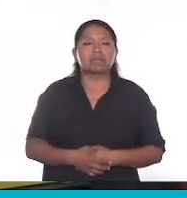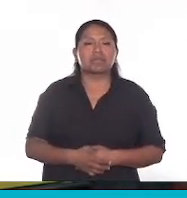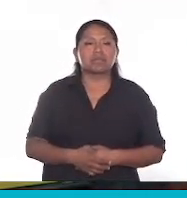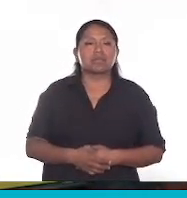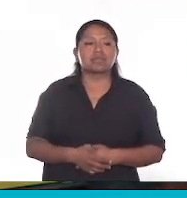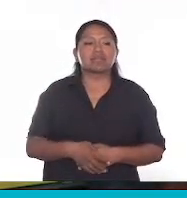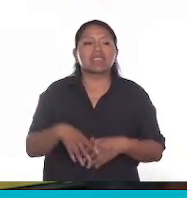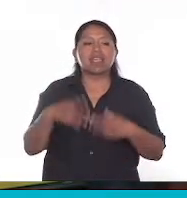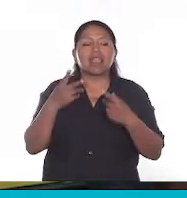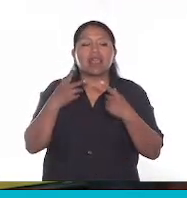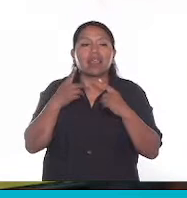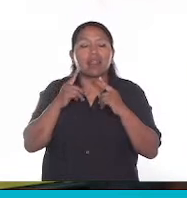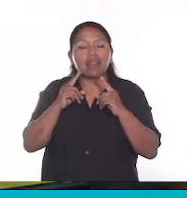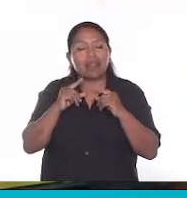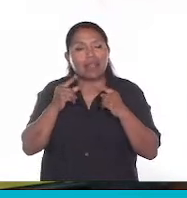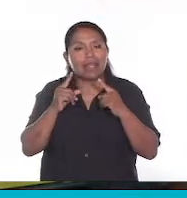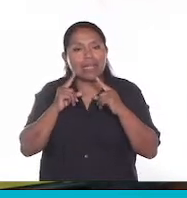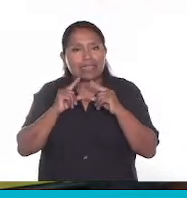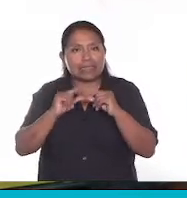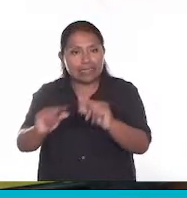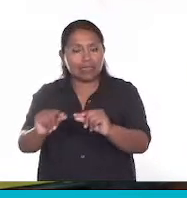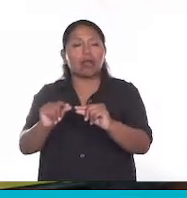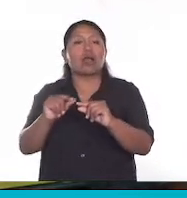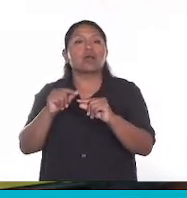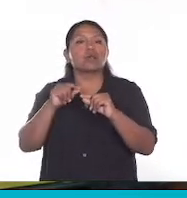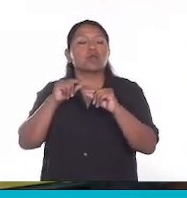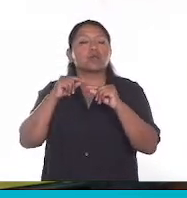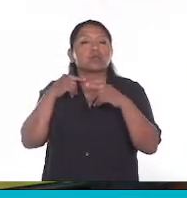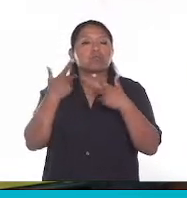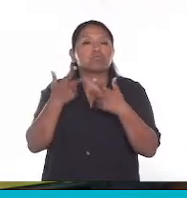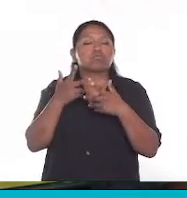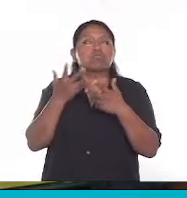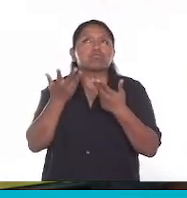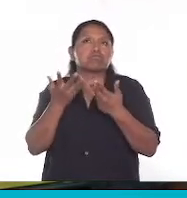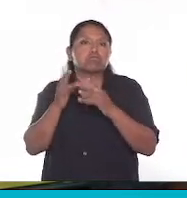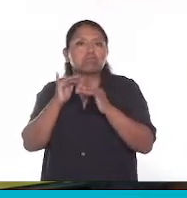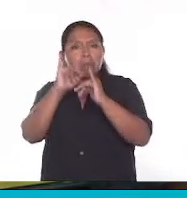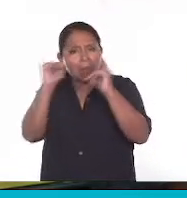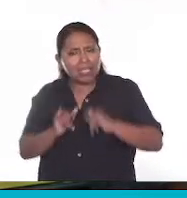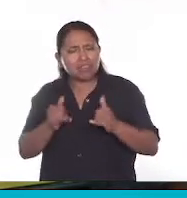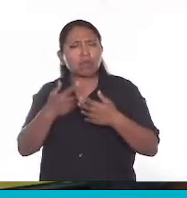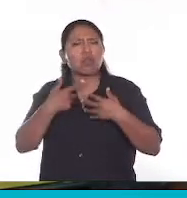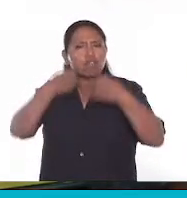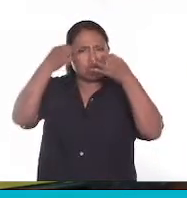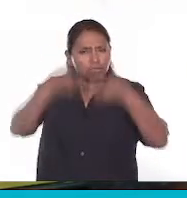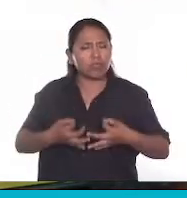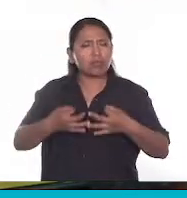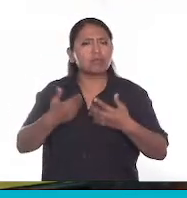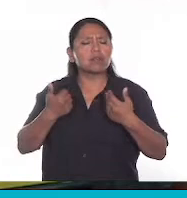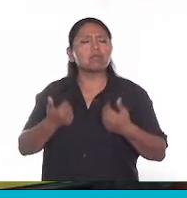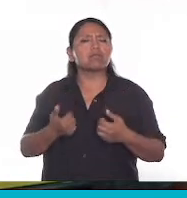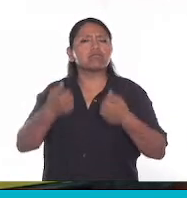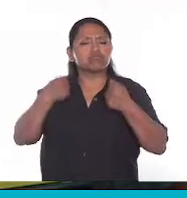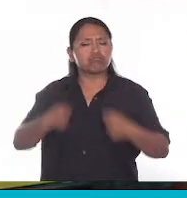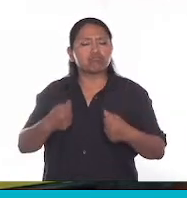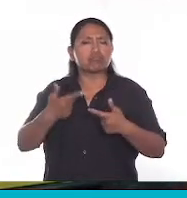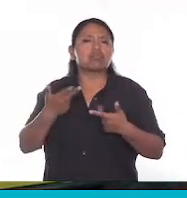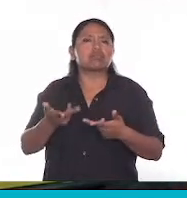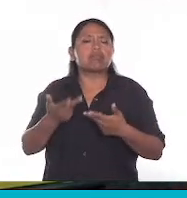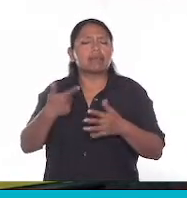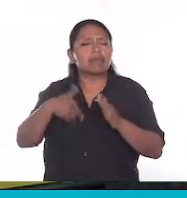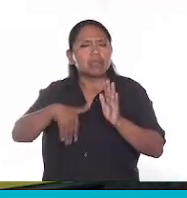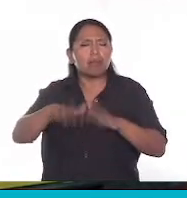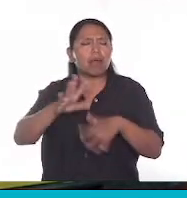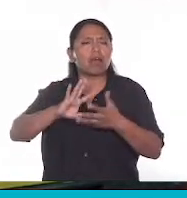Y que el reclamo por vía pacífica, pero con gran firmeza, tiene que ser una de las